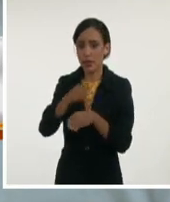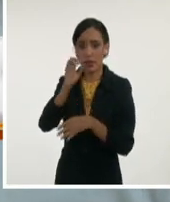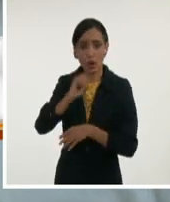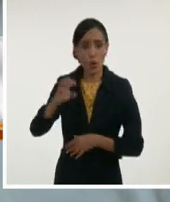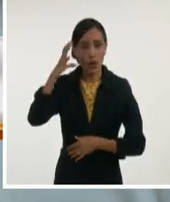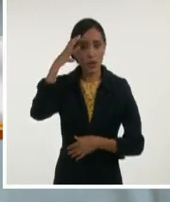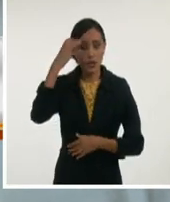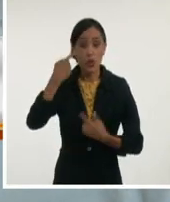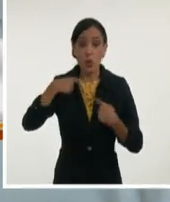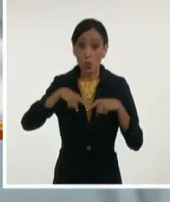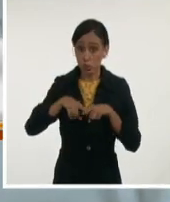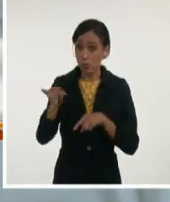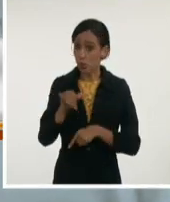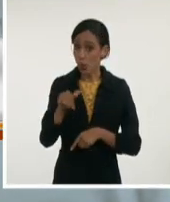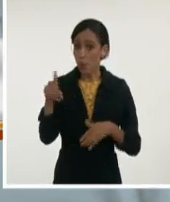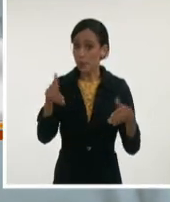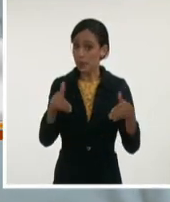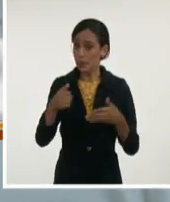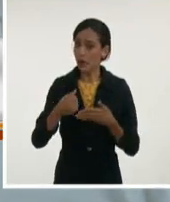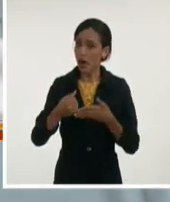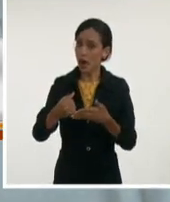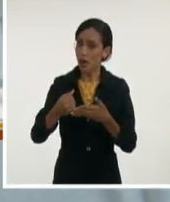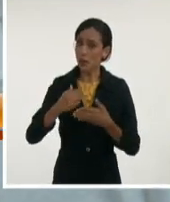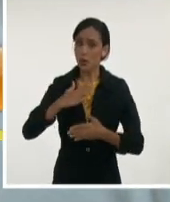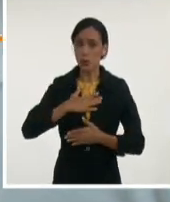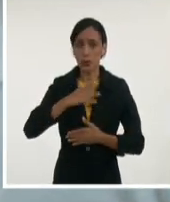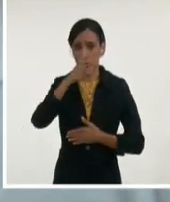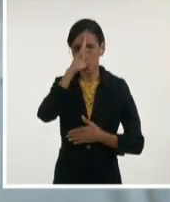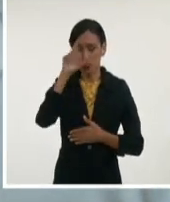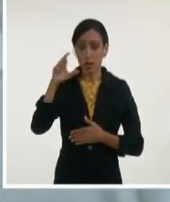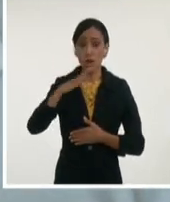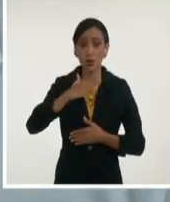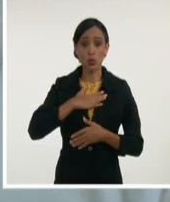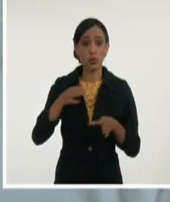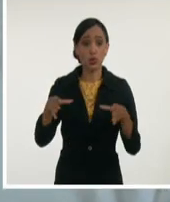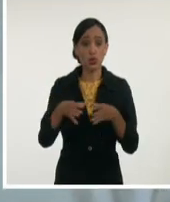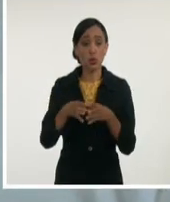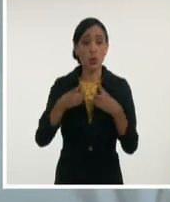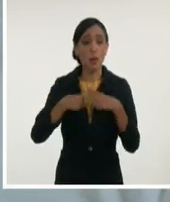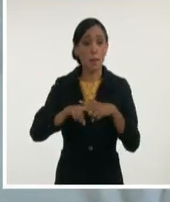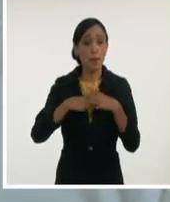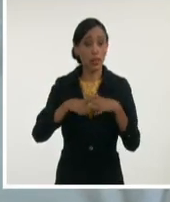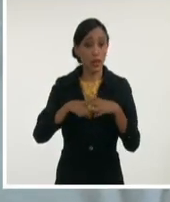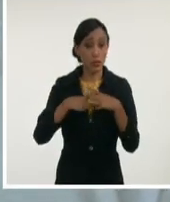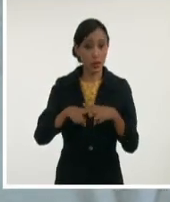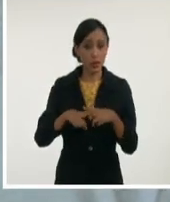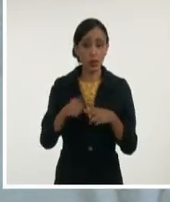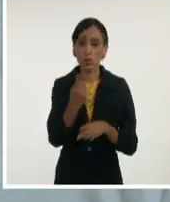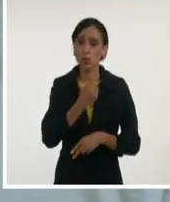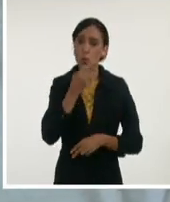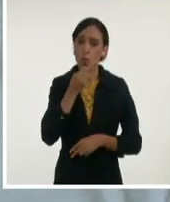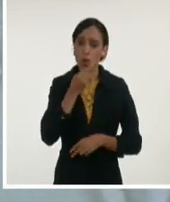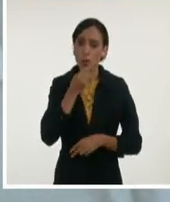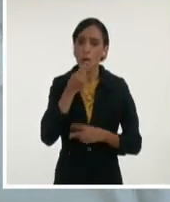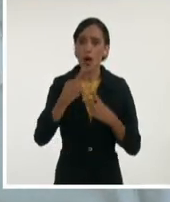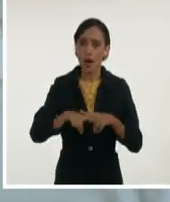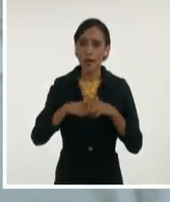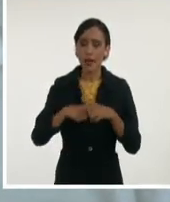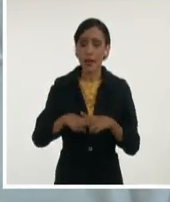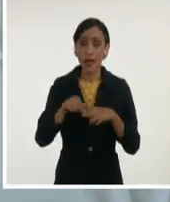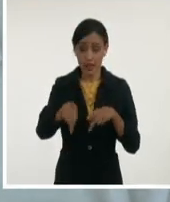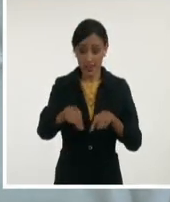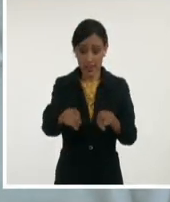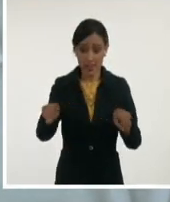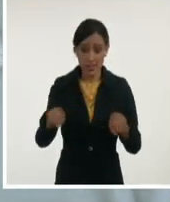hospital y nuestra brigada de mantenimiento, hemos podido recuperar estas salas y darle mejores